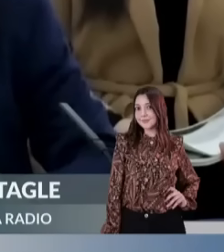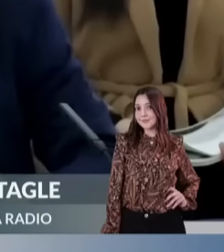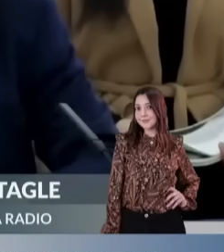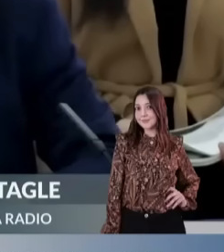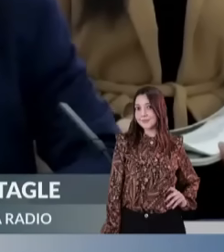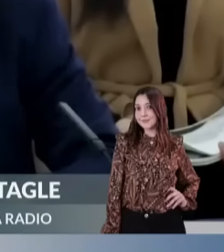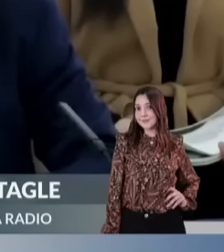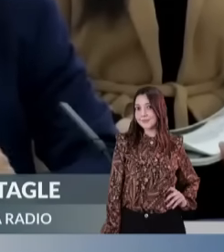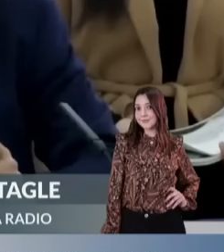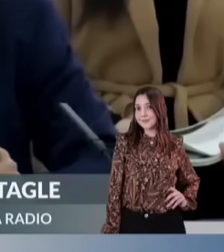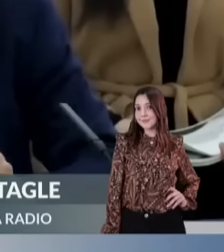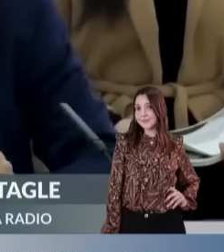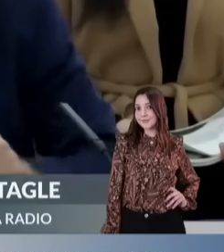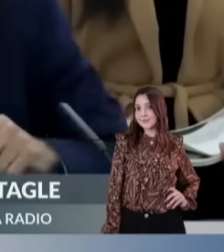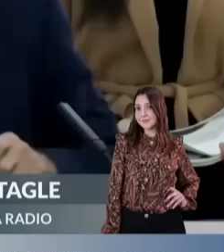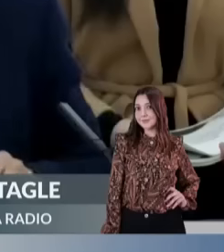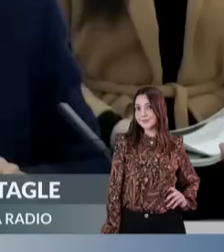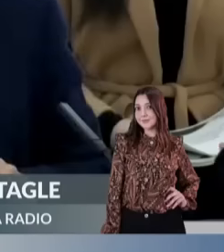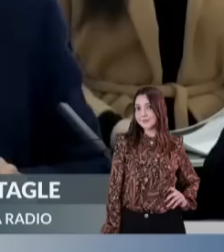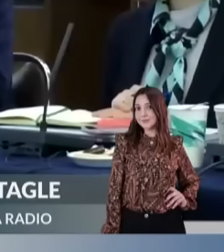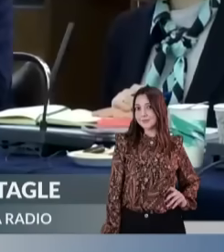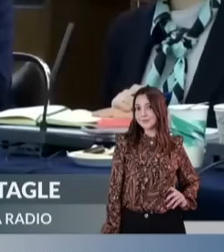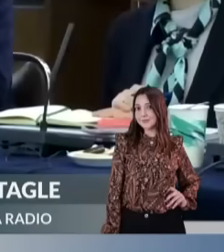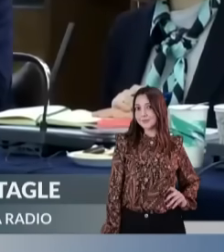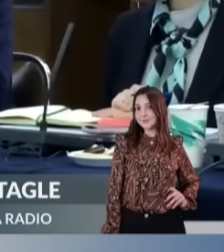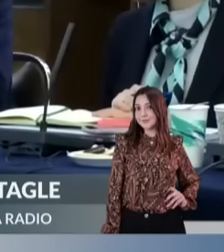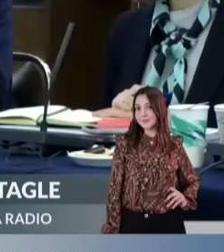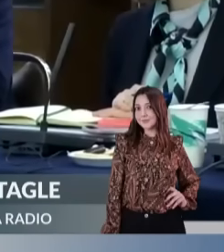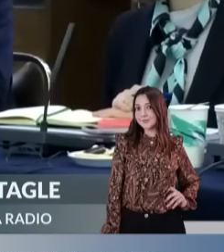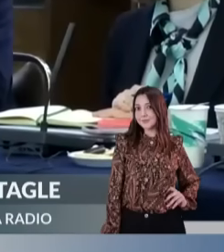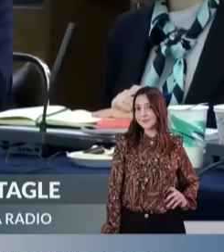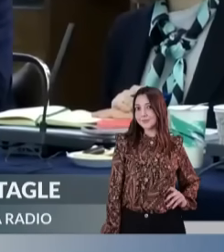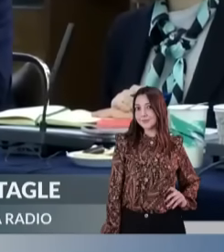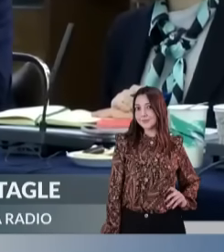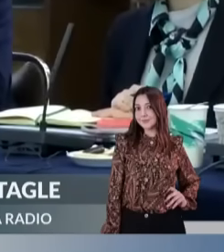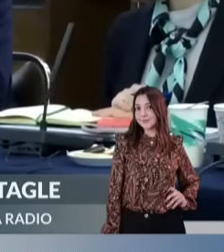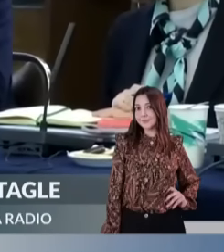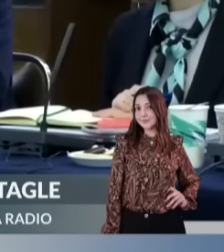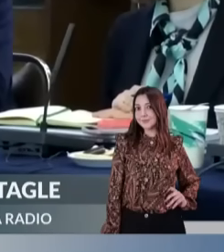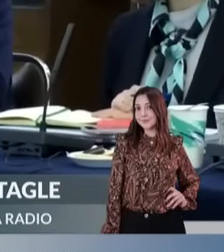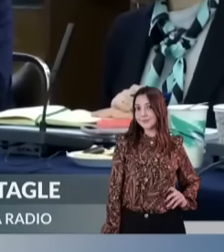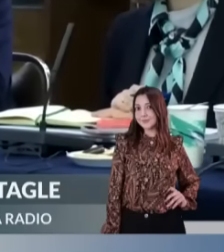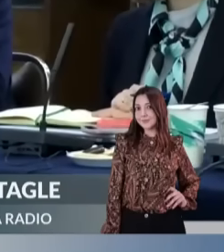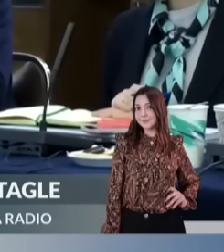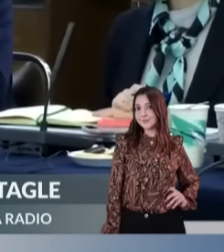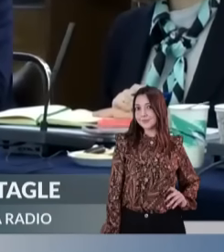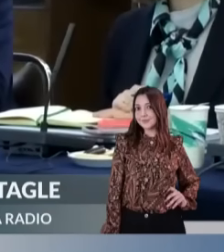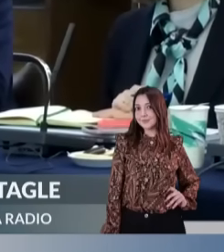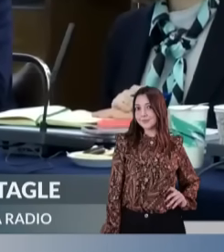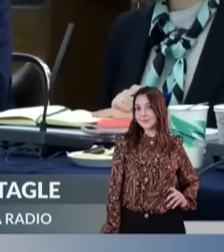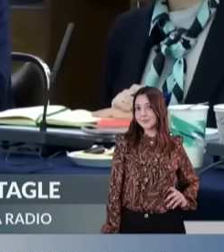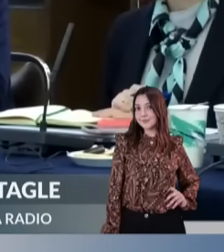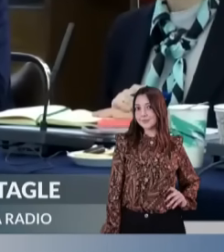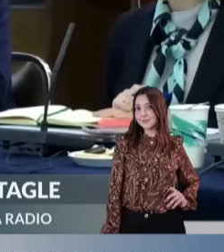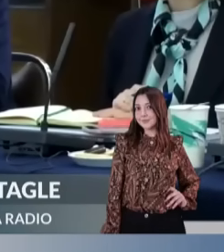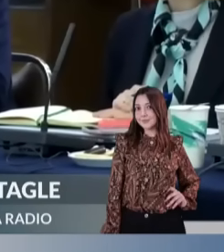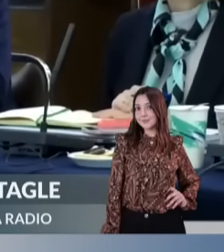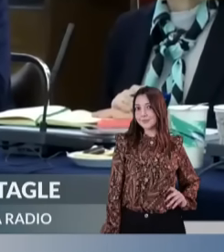esto. Yo me hago una pregunta. ¿Está al debe solamente en esta parte que conocemos o en otras?